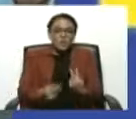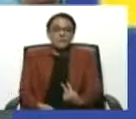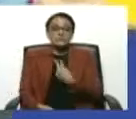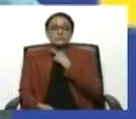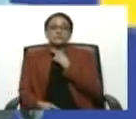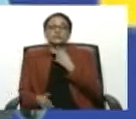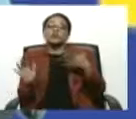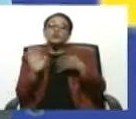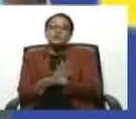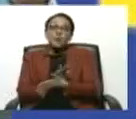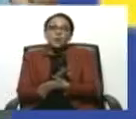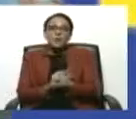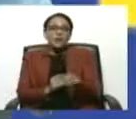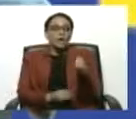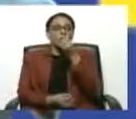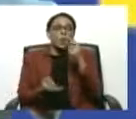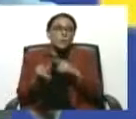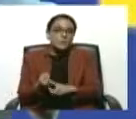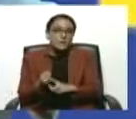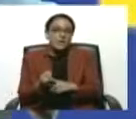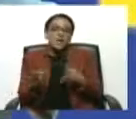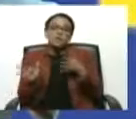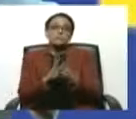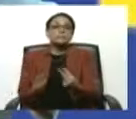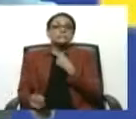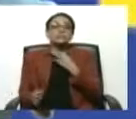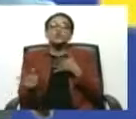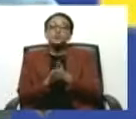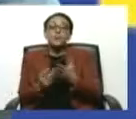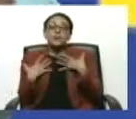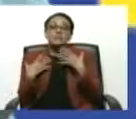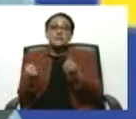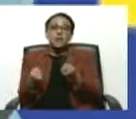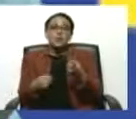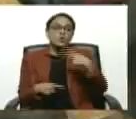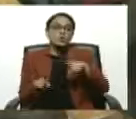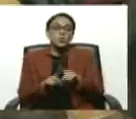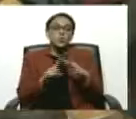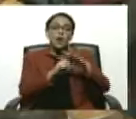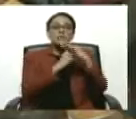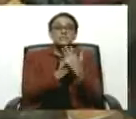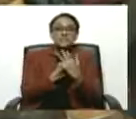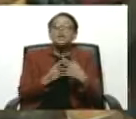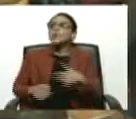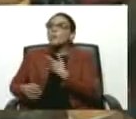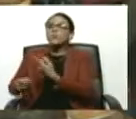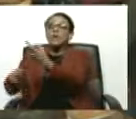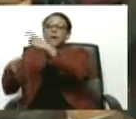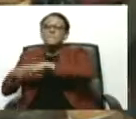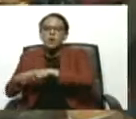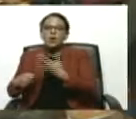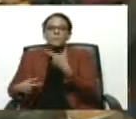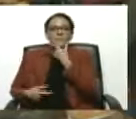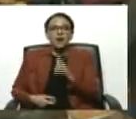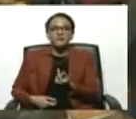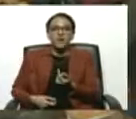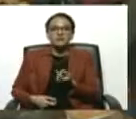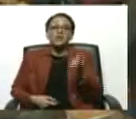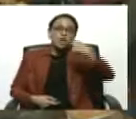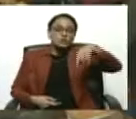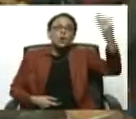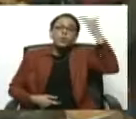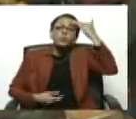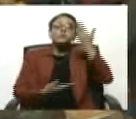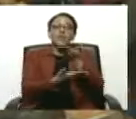nacional. Por eso saludo a los representantes de las cámaras empresariales que están acá, porque saben de lo que estamos hablando también, como lo saben